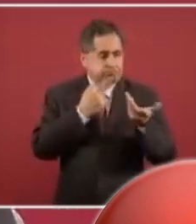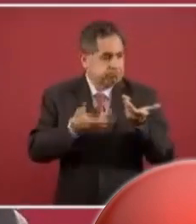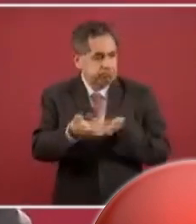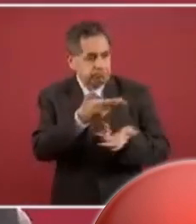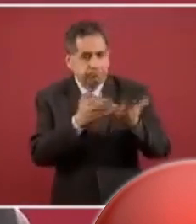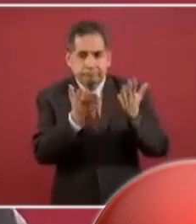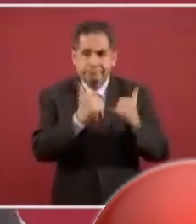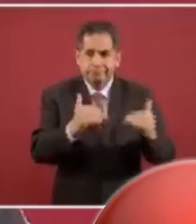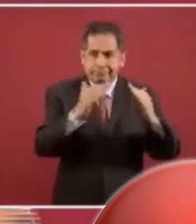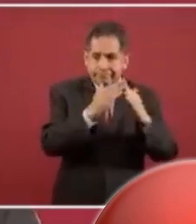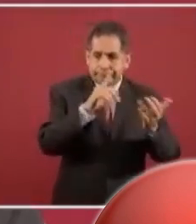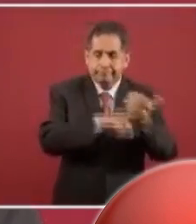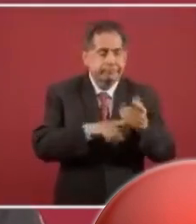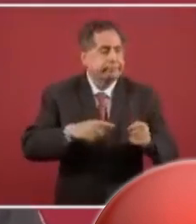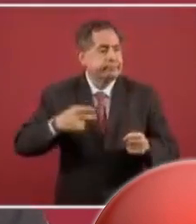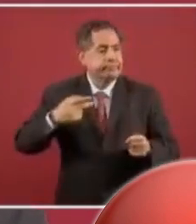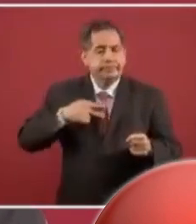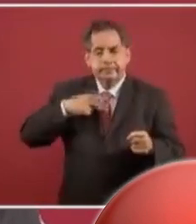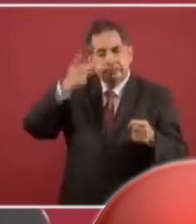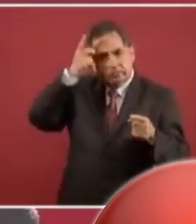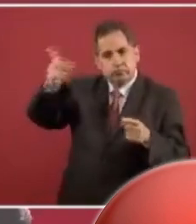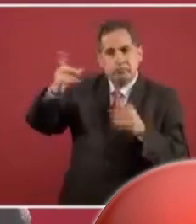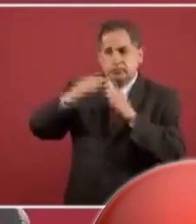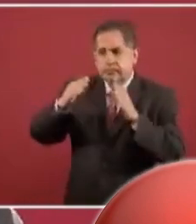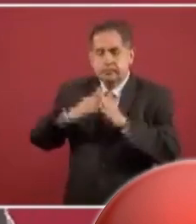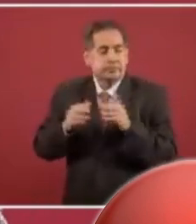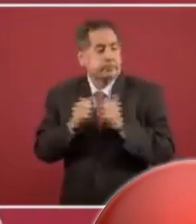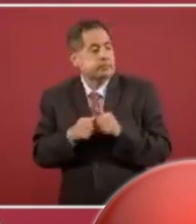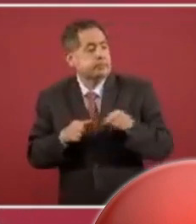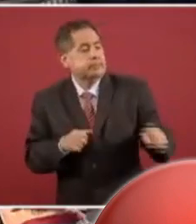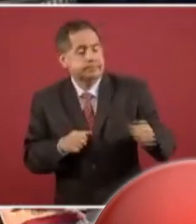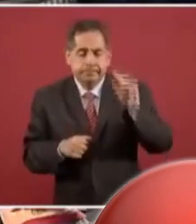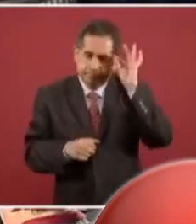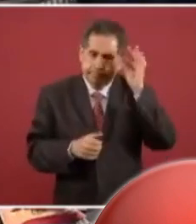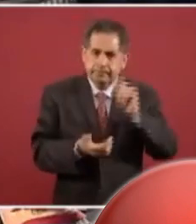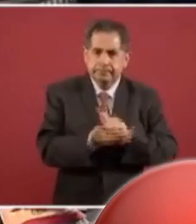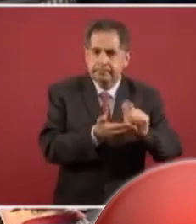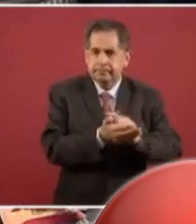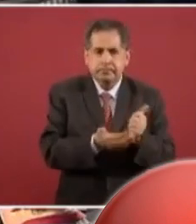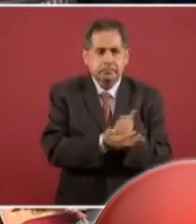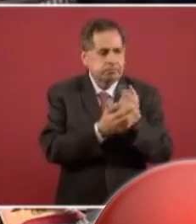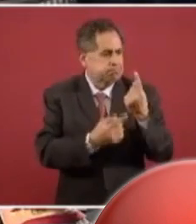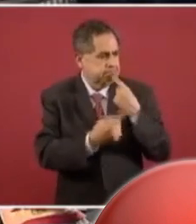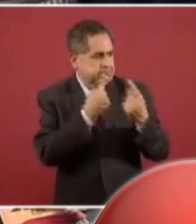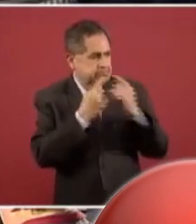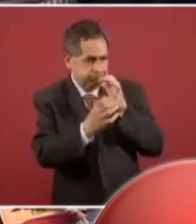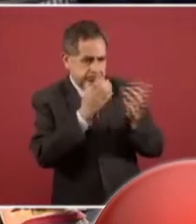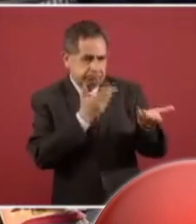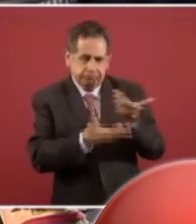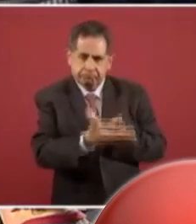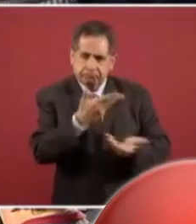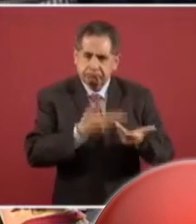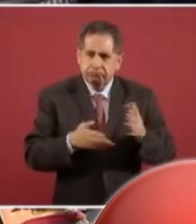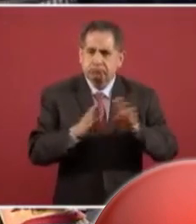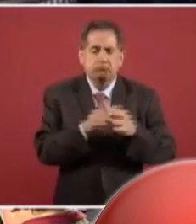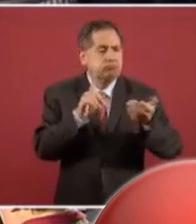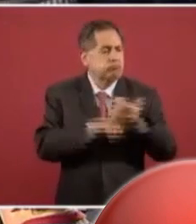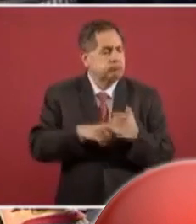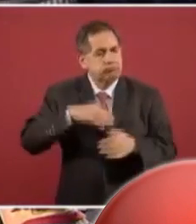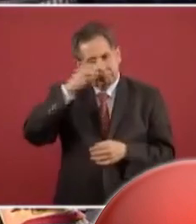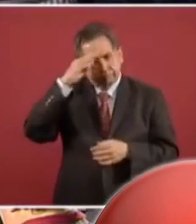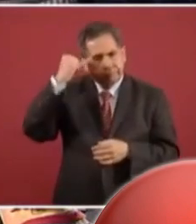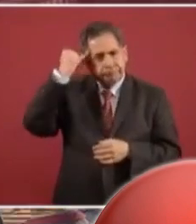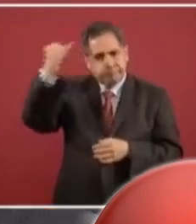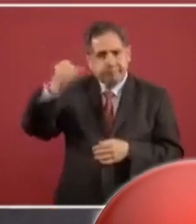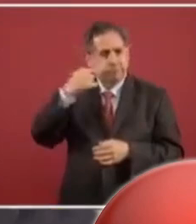los hogares, un diálogo entre empleadoras, empleadores y trabajadoras del hogar, unas viendo cuál es la amplitud de